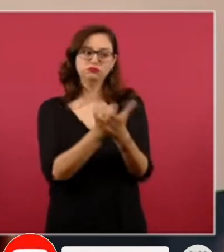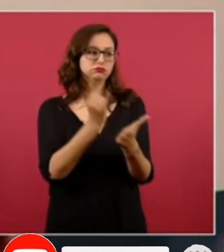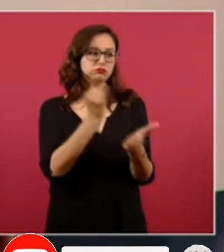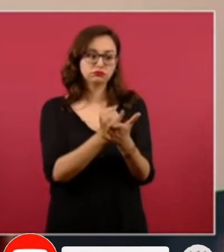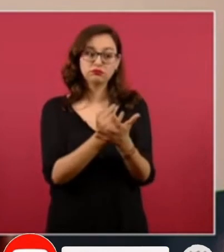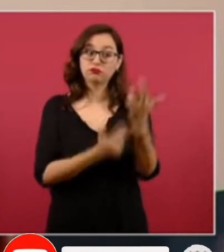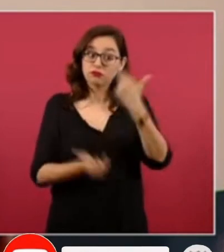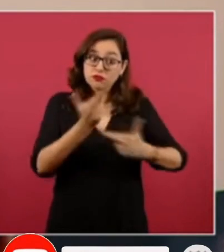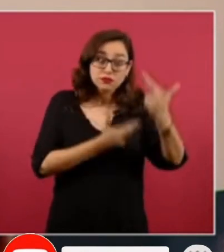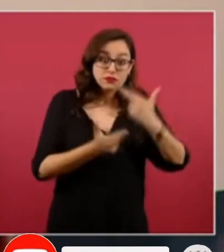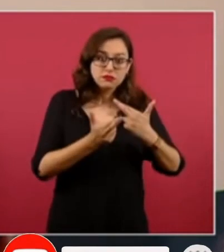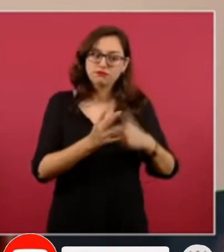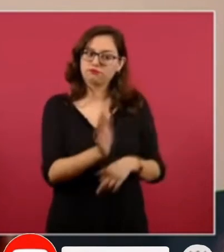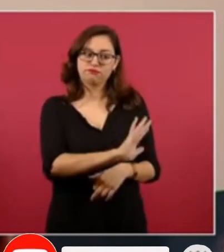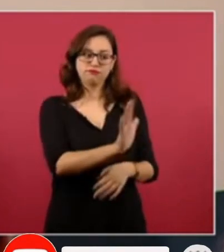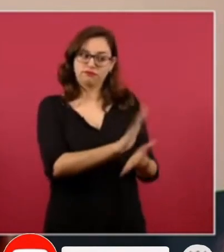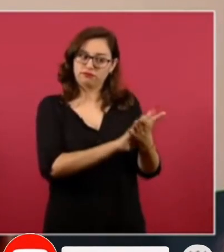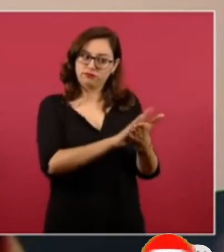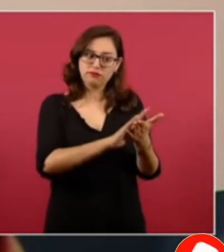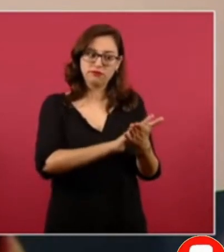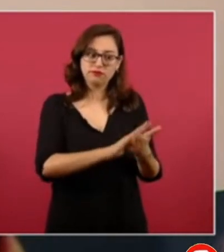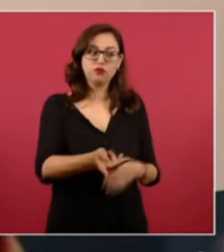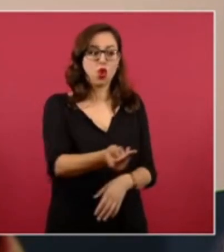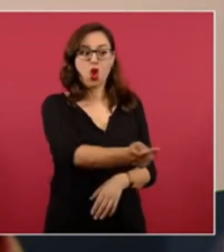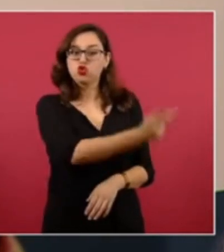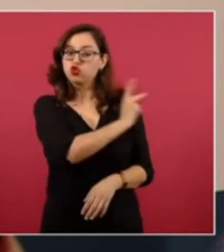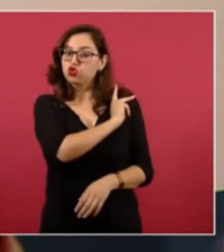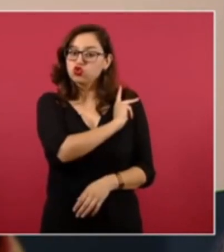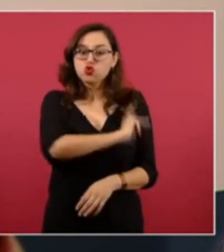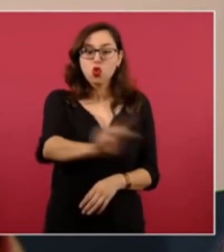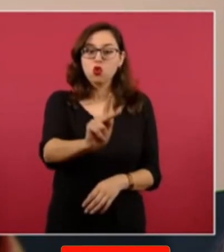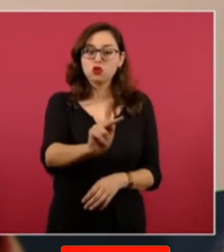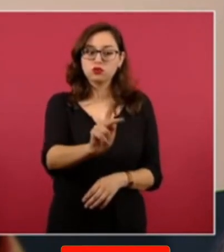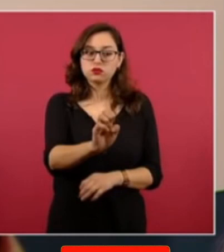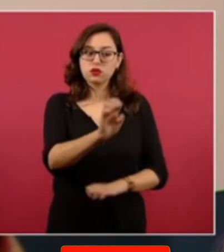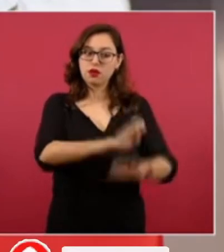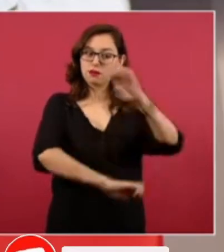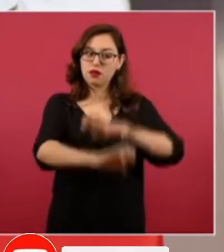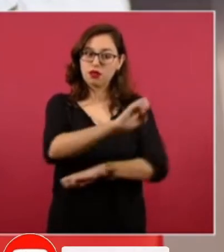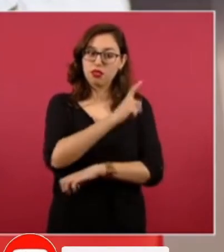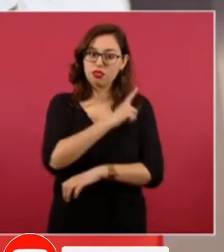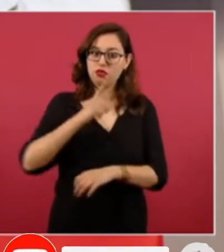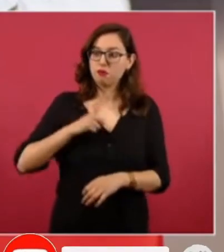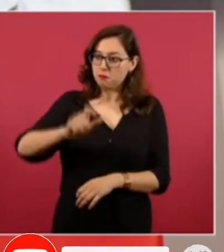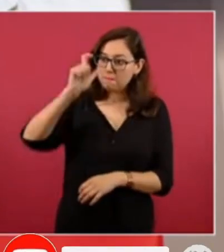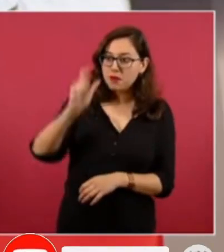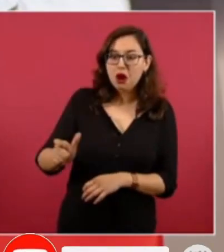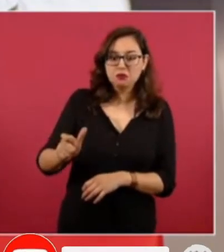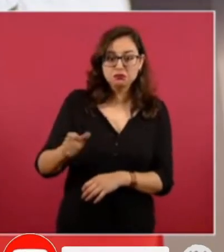devolución de impuestos, todos los empresarios están pagando.